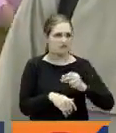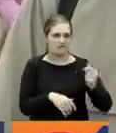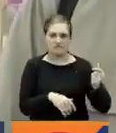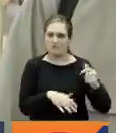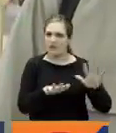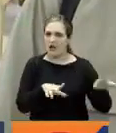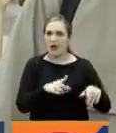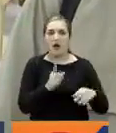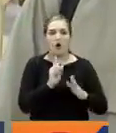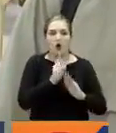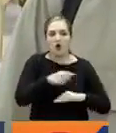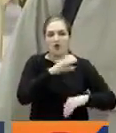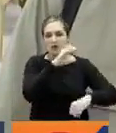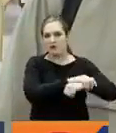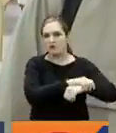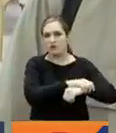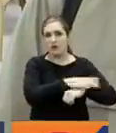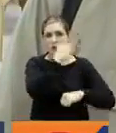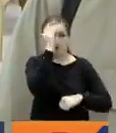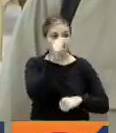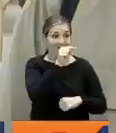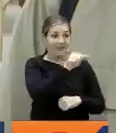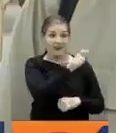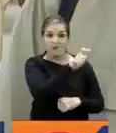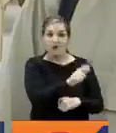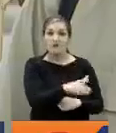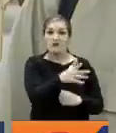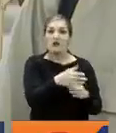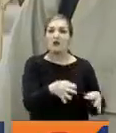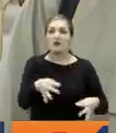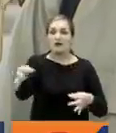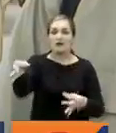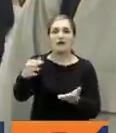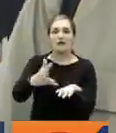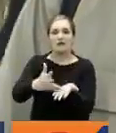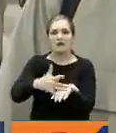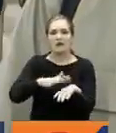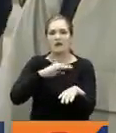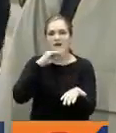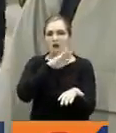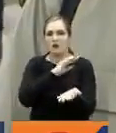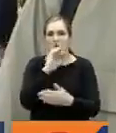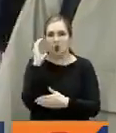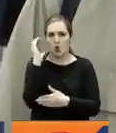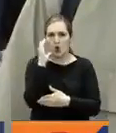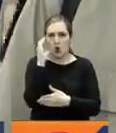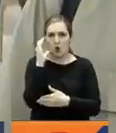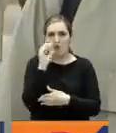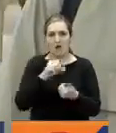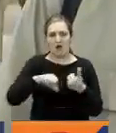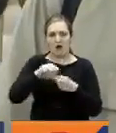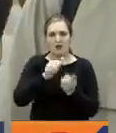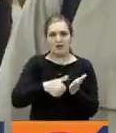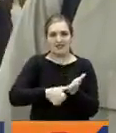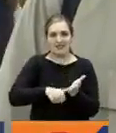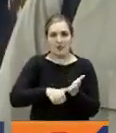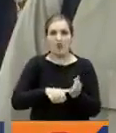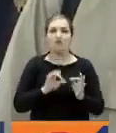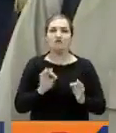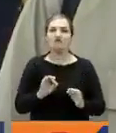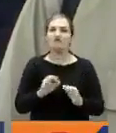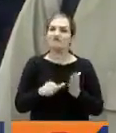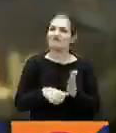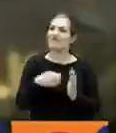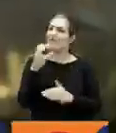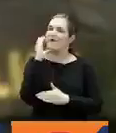captura. Porque lo que ha llegado es que a través del registro civil, sicarios venezolanos han ingresado al territorio, quedan con nacionalidad colombiana